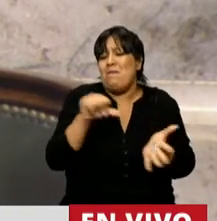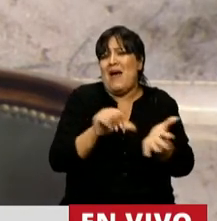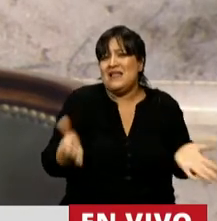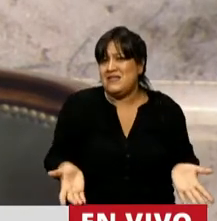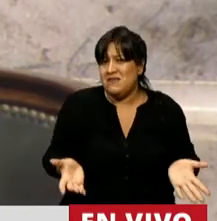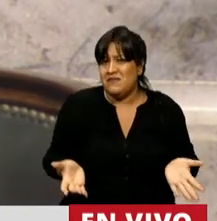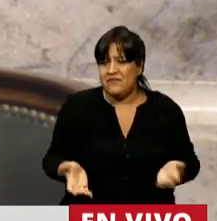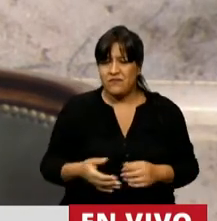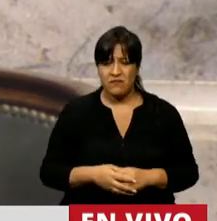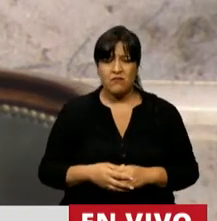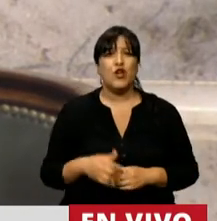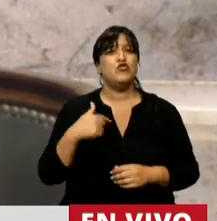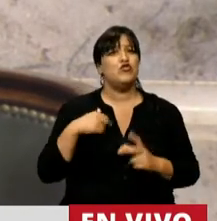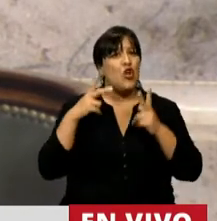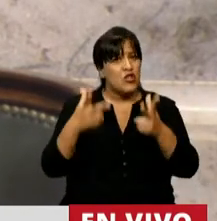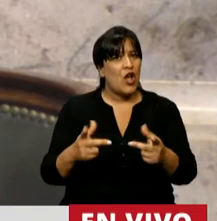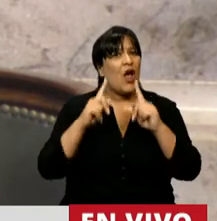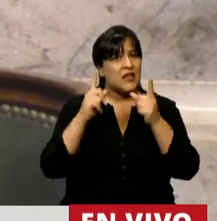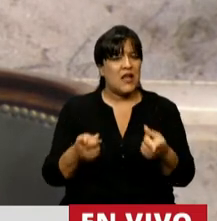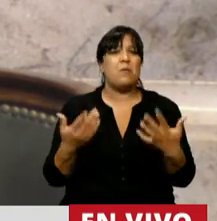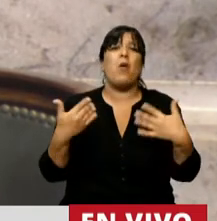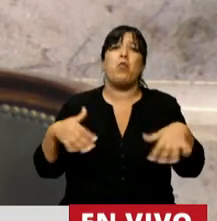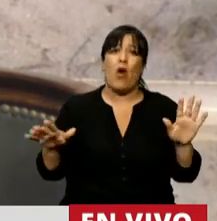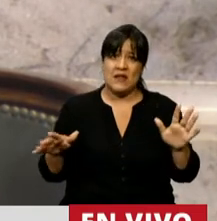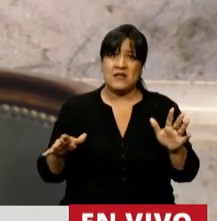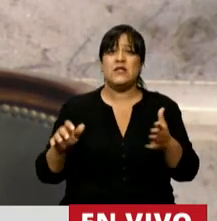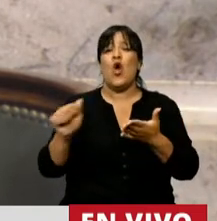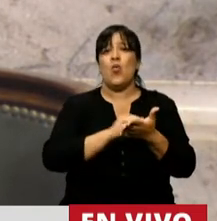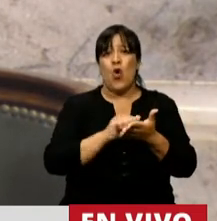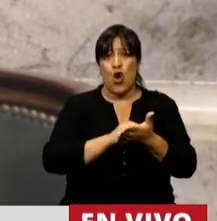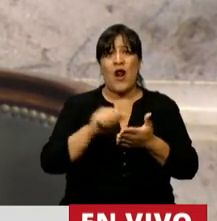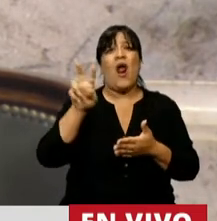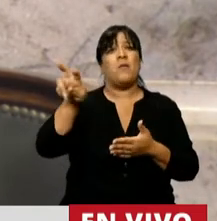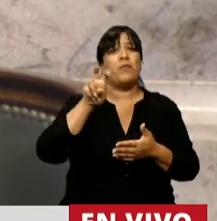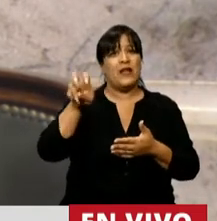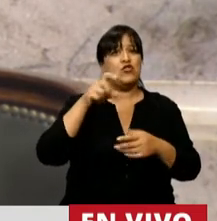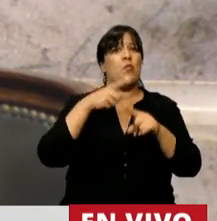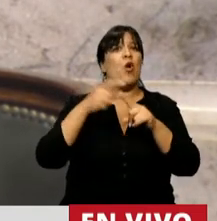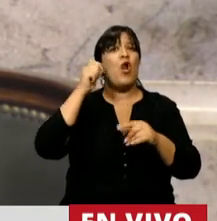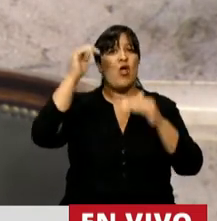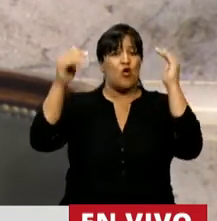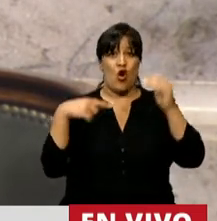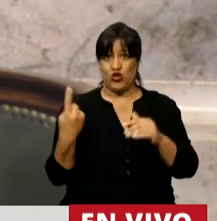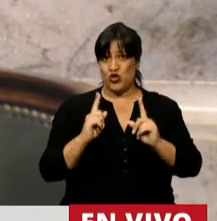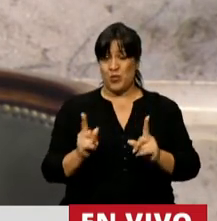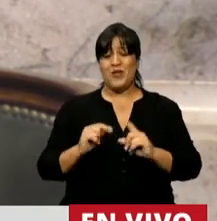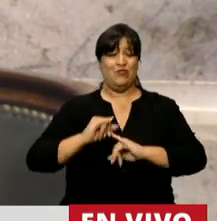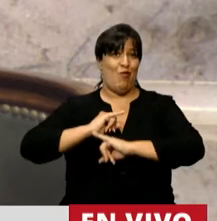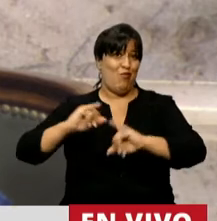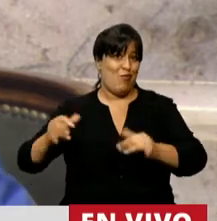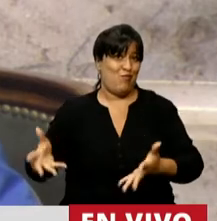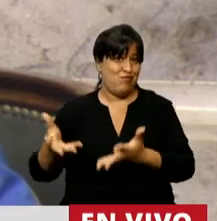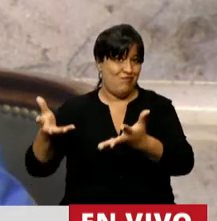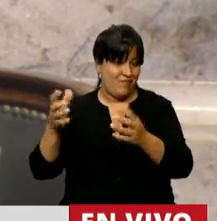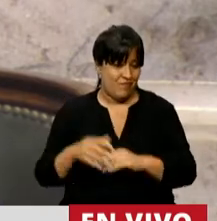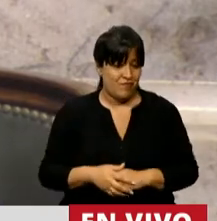yo le digo que también es posible que puedan borrar la pensión universal del adulto mayor que nosotros promocionamos. Hoy no